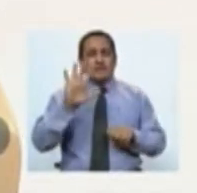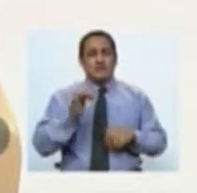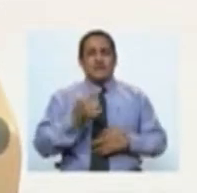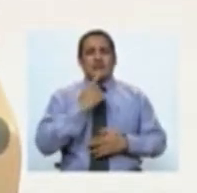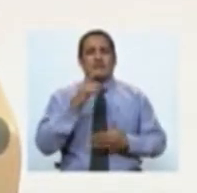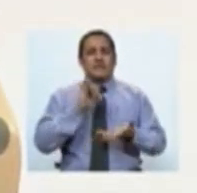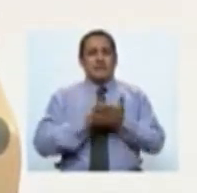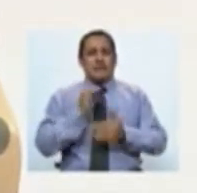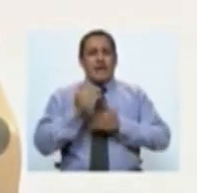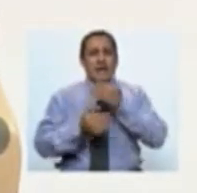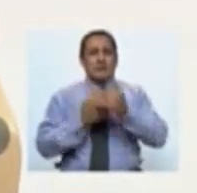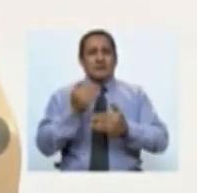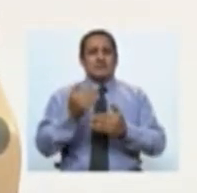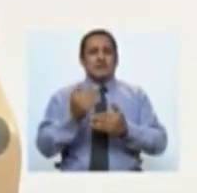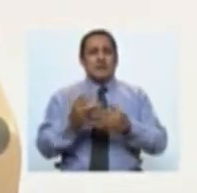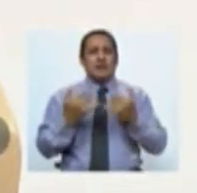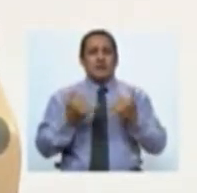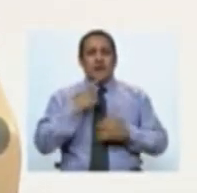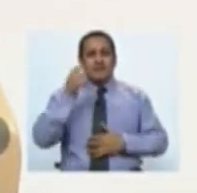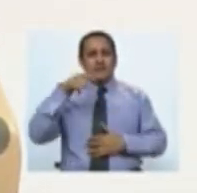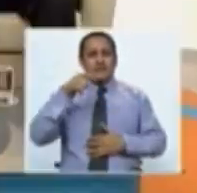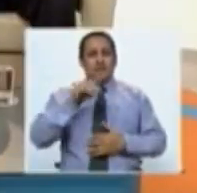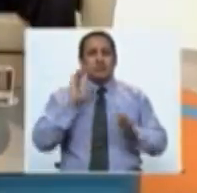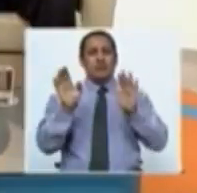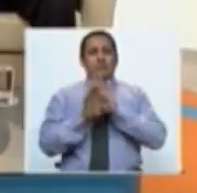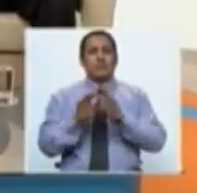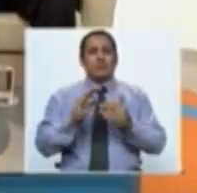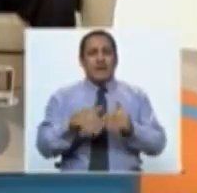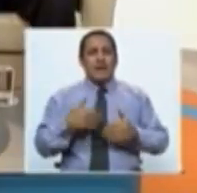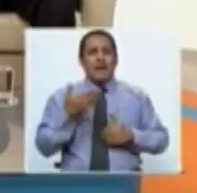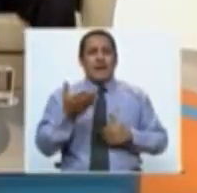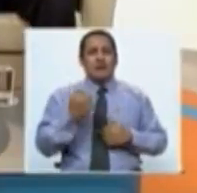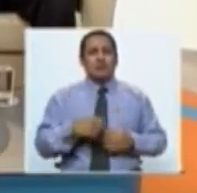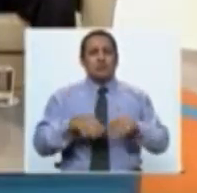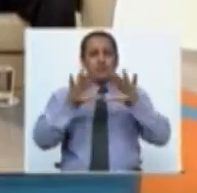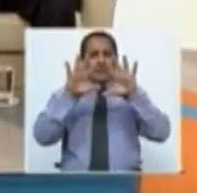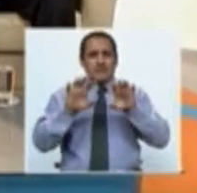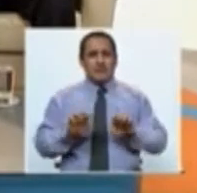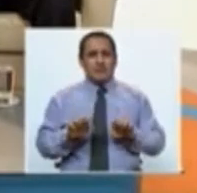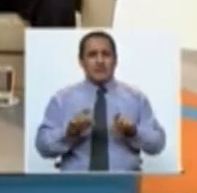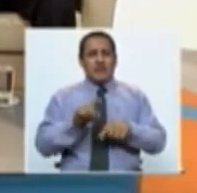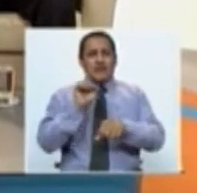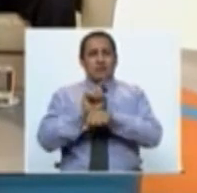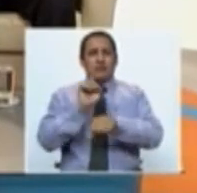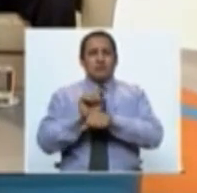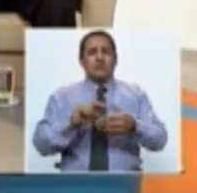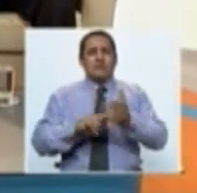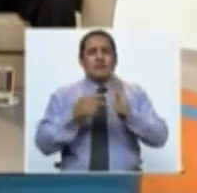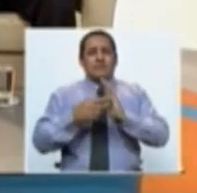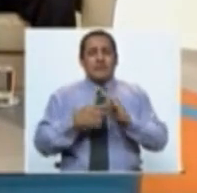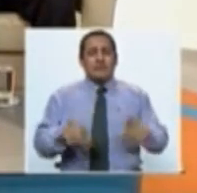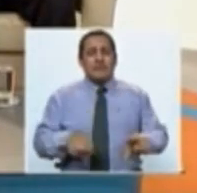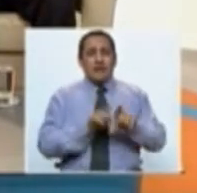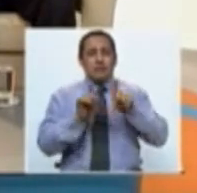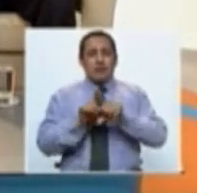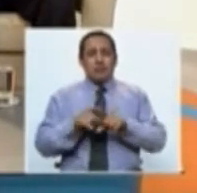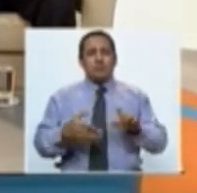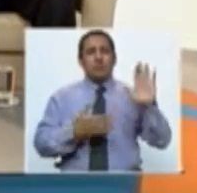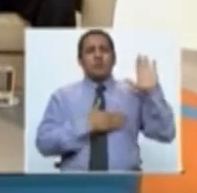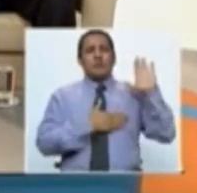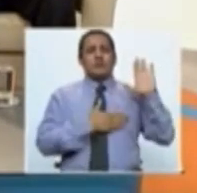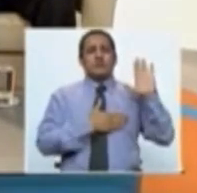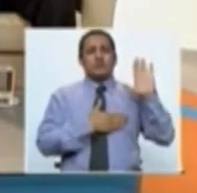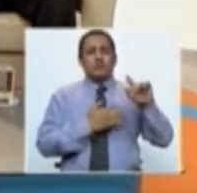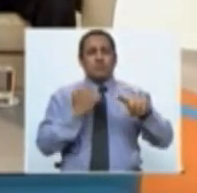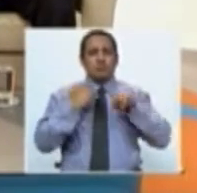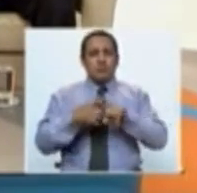15, donde desarrolla la necesidad de que exista de que la educación signifique también un